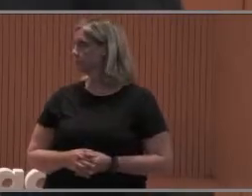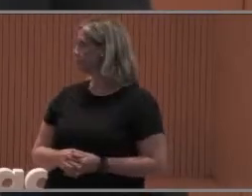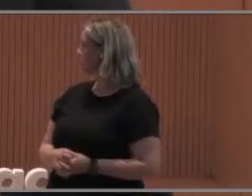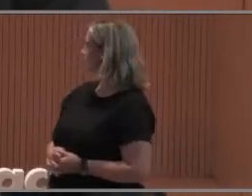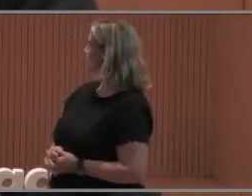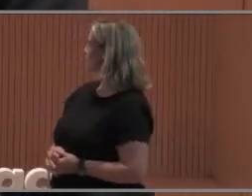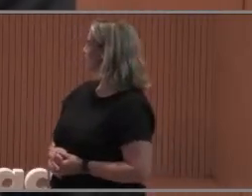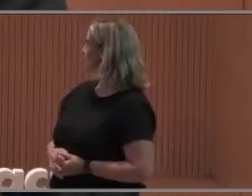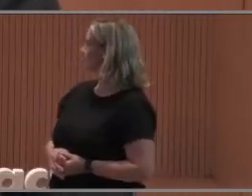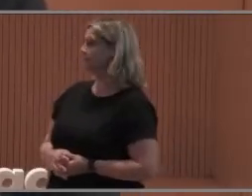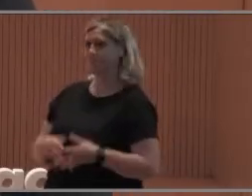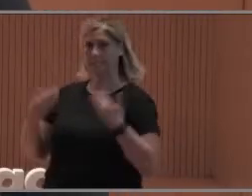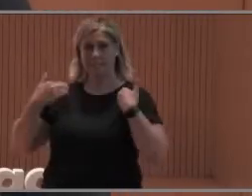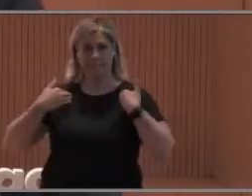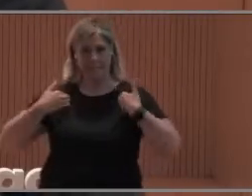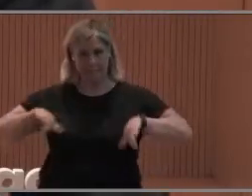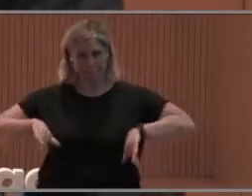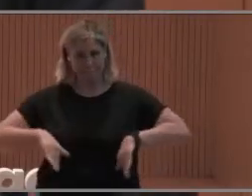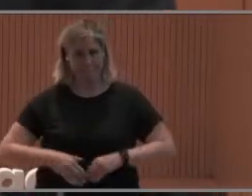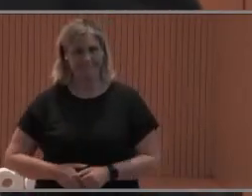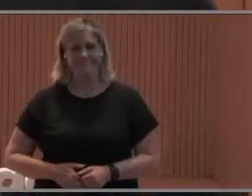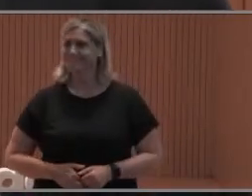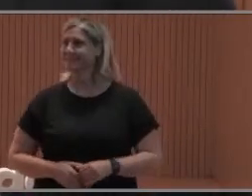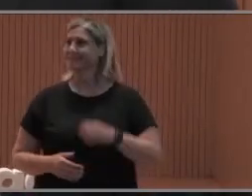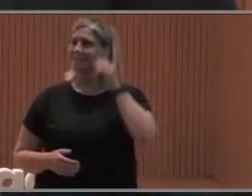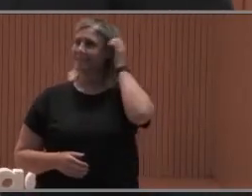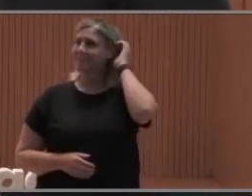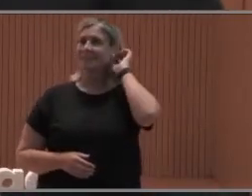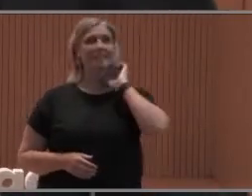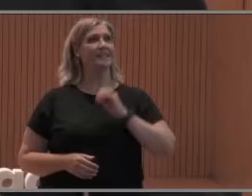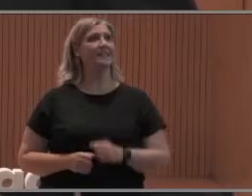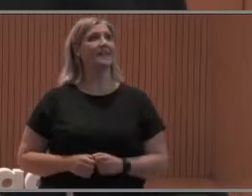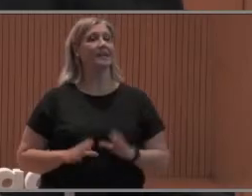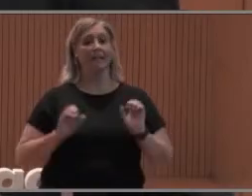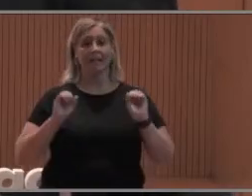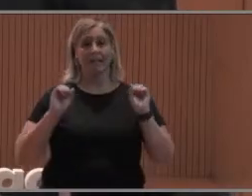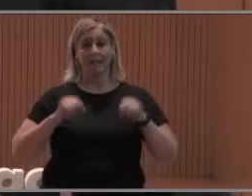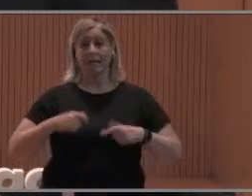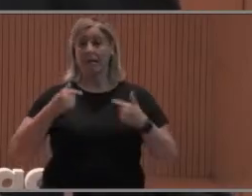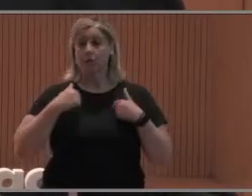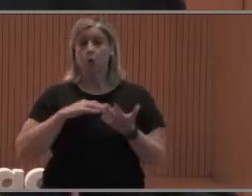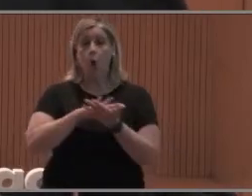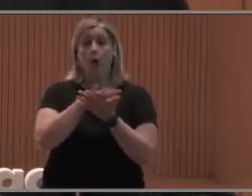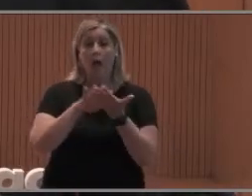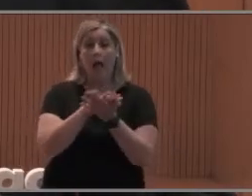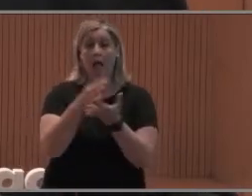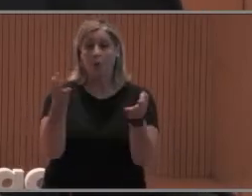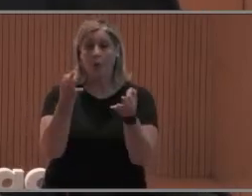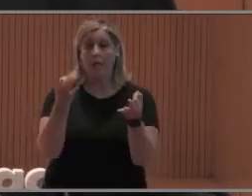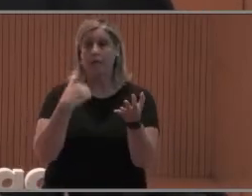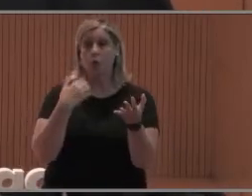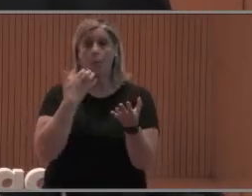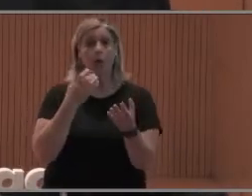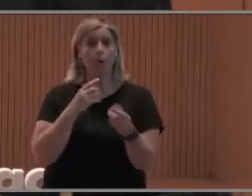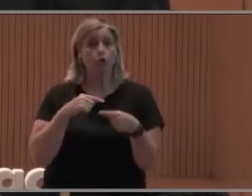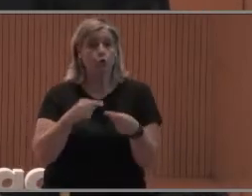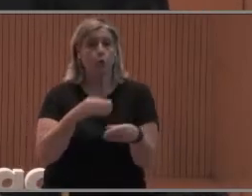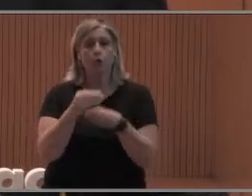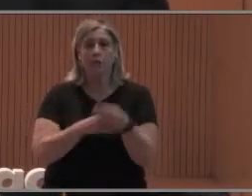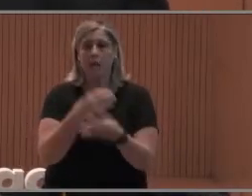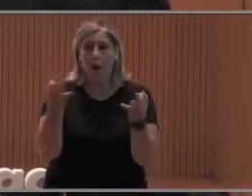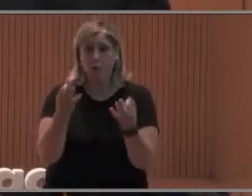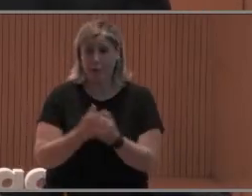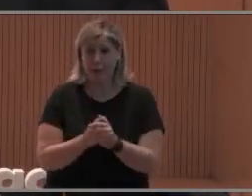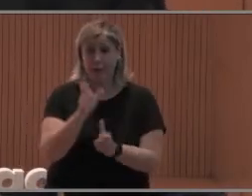No sé si... Ya estás. ¿Ya está? Muy Creo bien. que sí. Bueno, pues yo voy a hablar de lo que hago todos los días, de la gente que viene